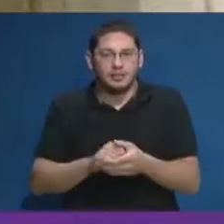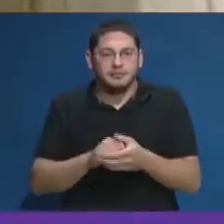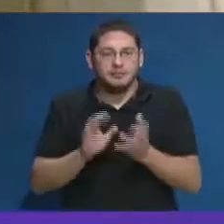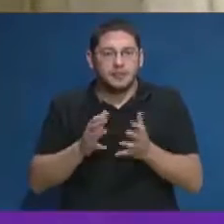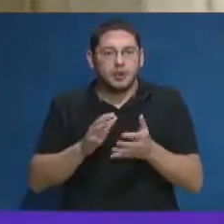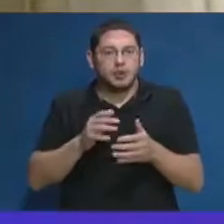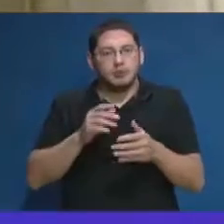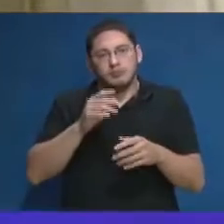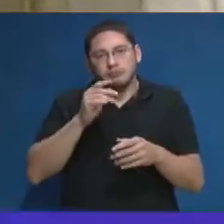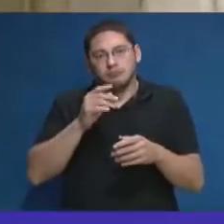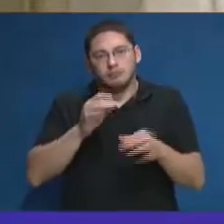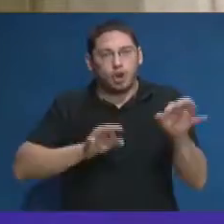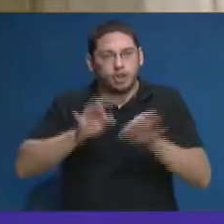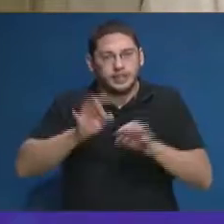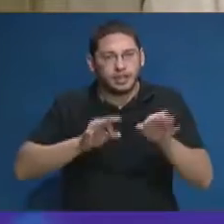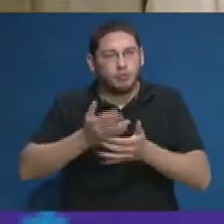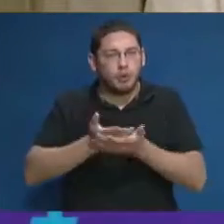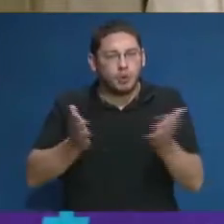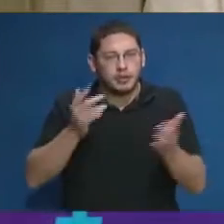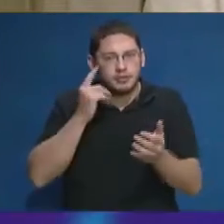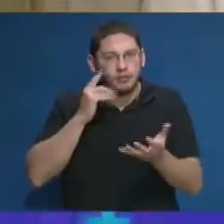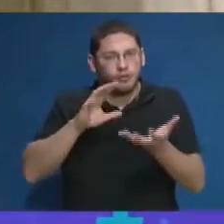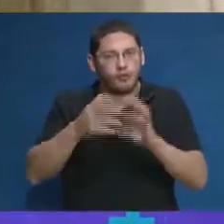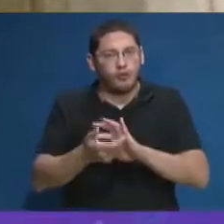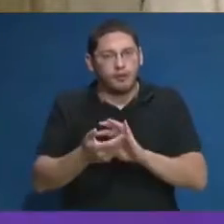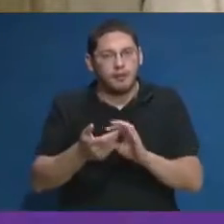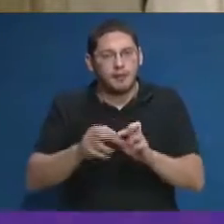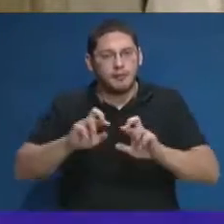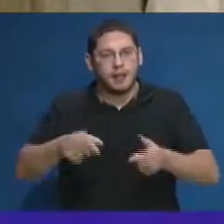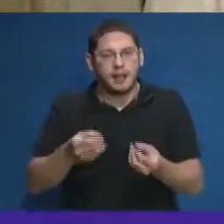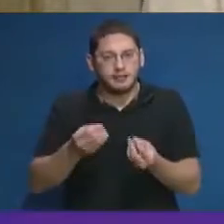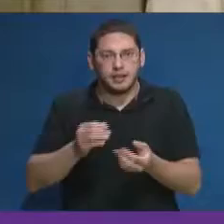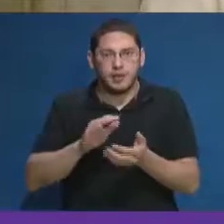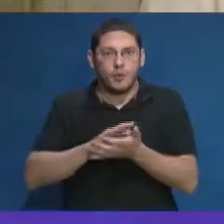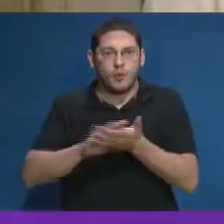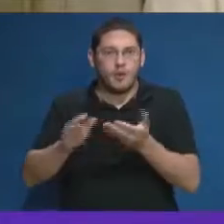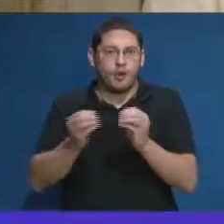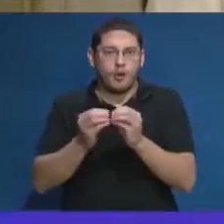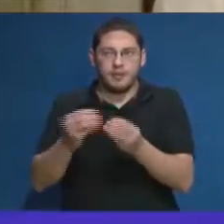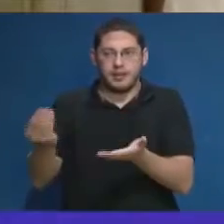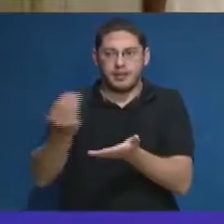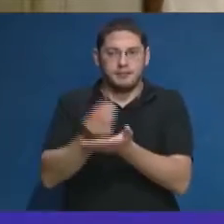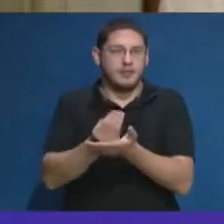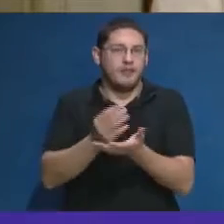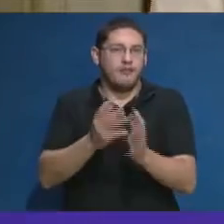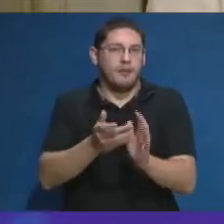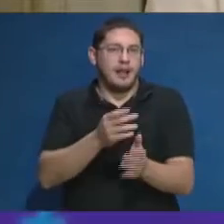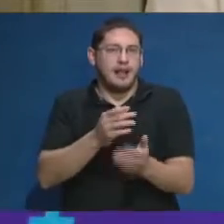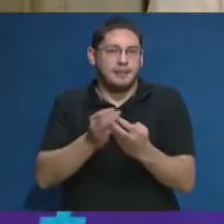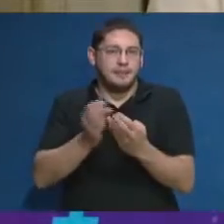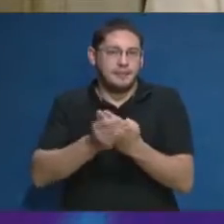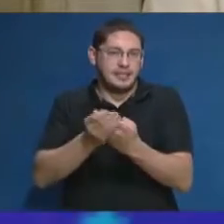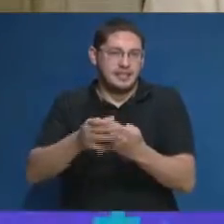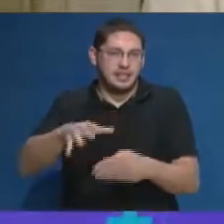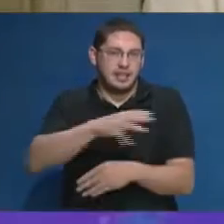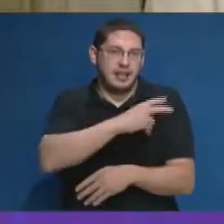de políticas públicas. Hoy reafirmamos y confirmamos un nuevo compañero de trabajo, un nuevo cargo, que es jefe de gabinete, Matías